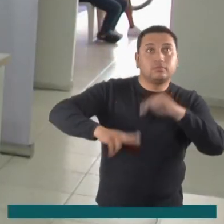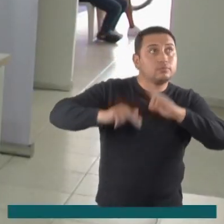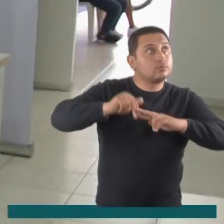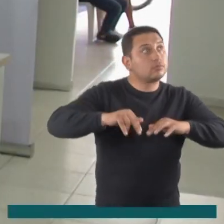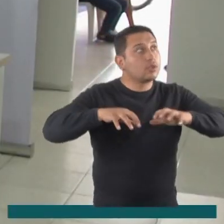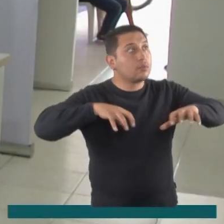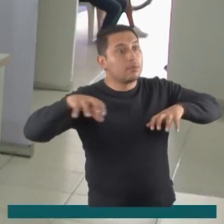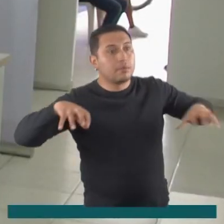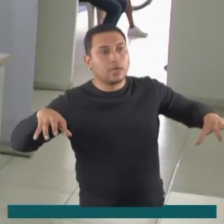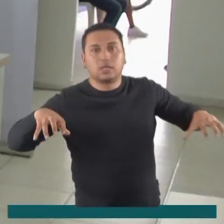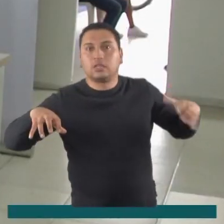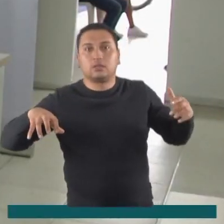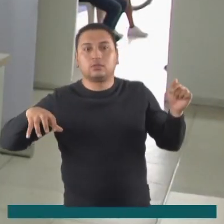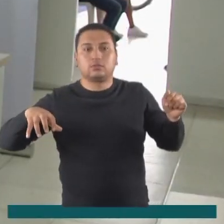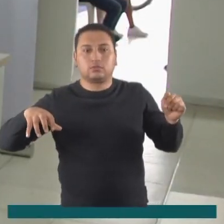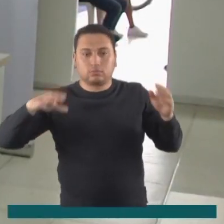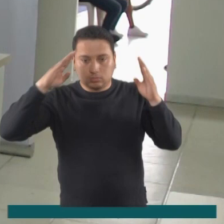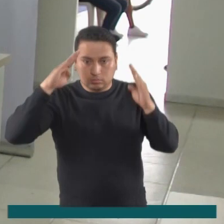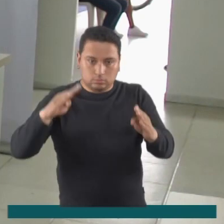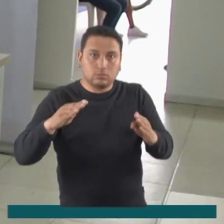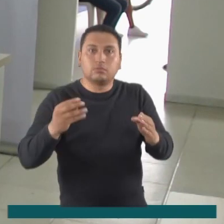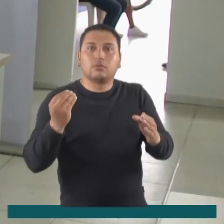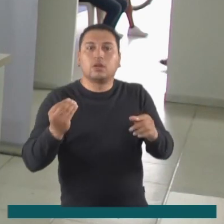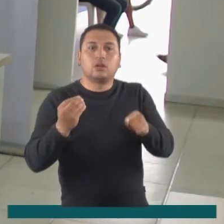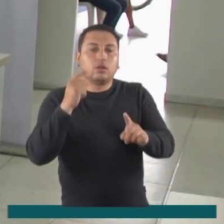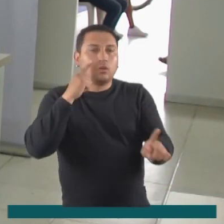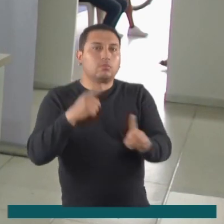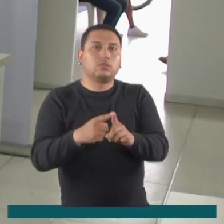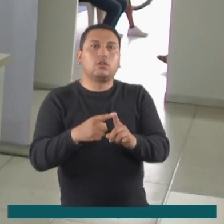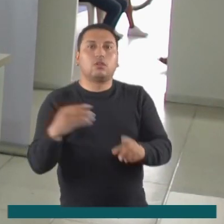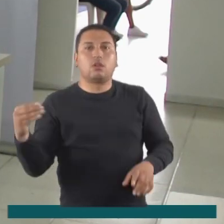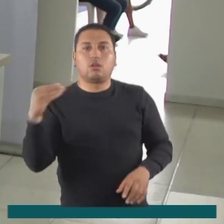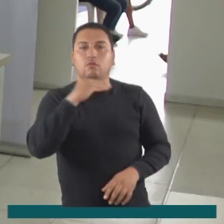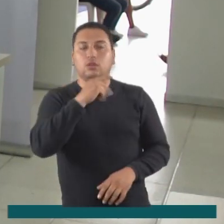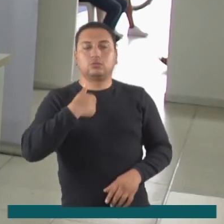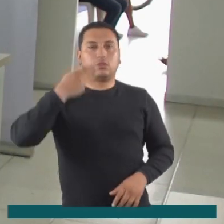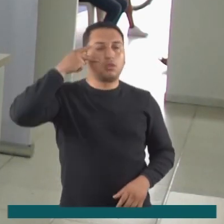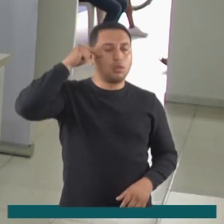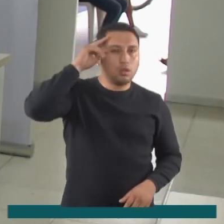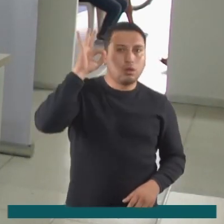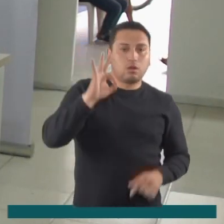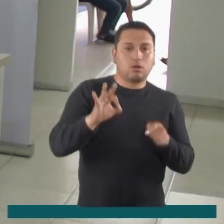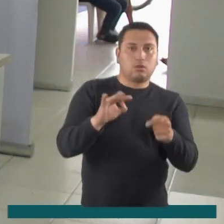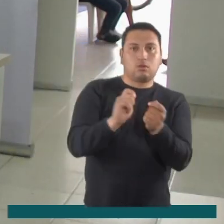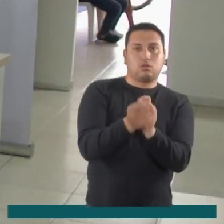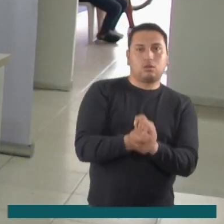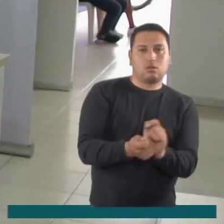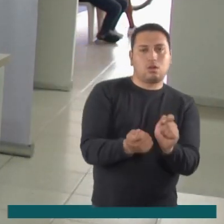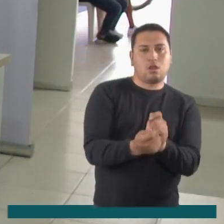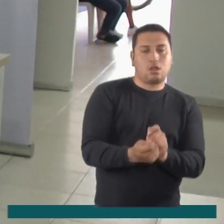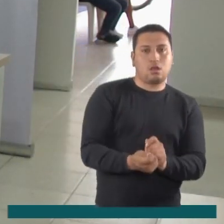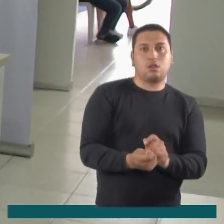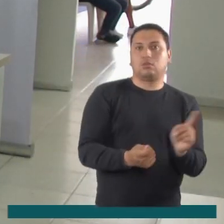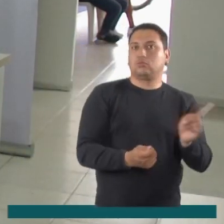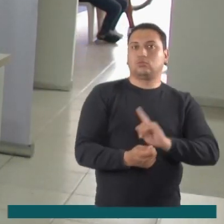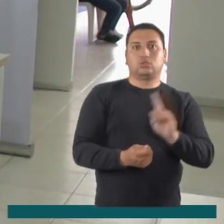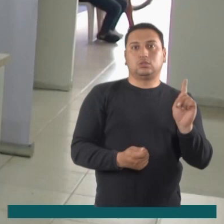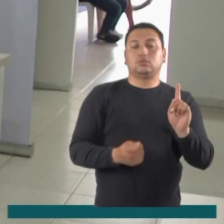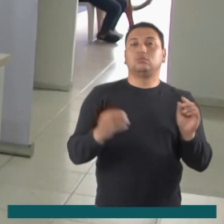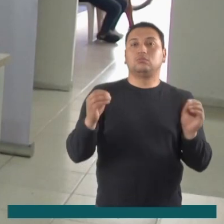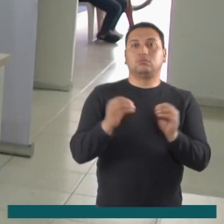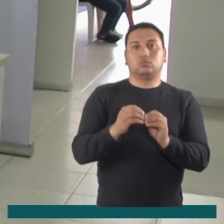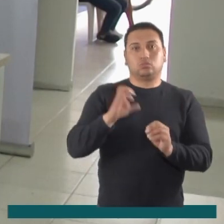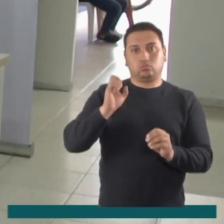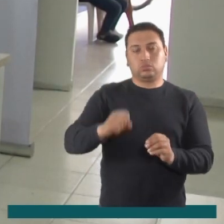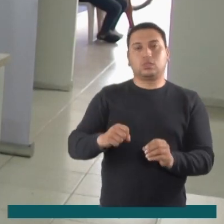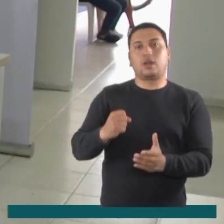expedición de la cédula de ciudadanía digital son la imposibilidad de falsificación o adulteración del mismo documento. Además,